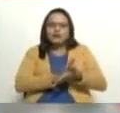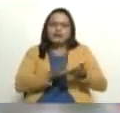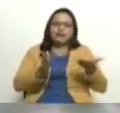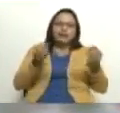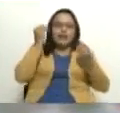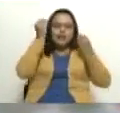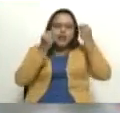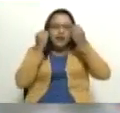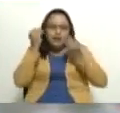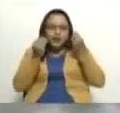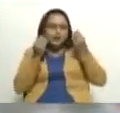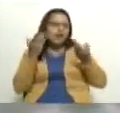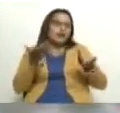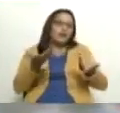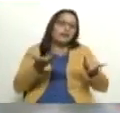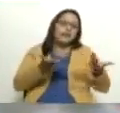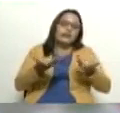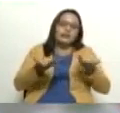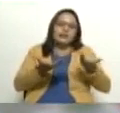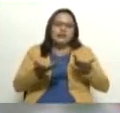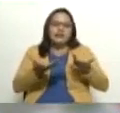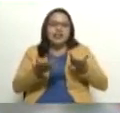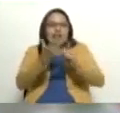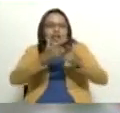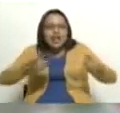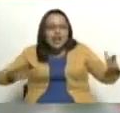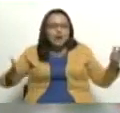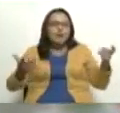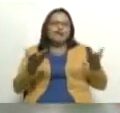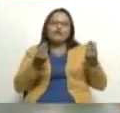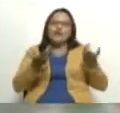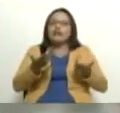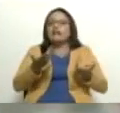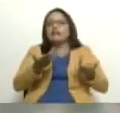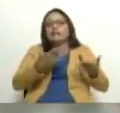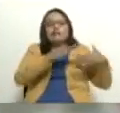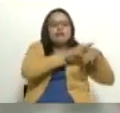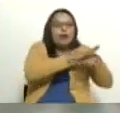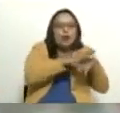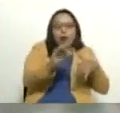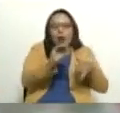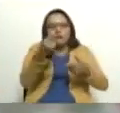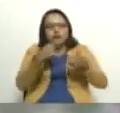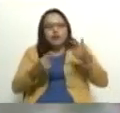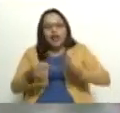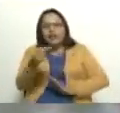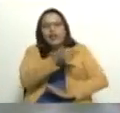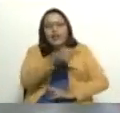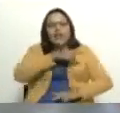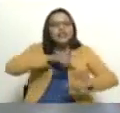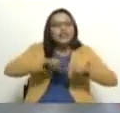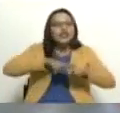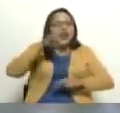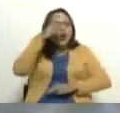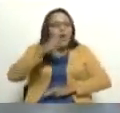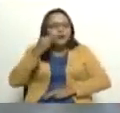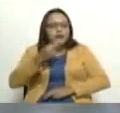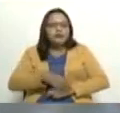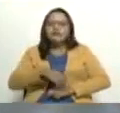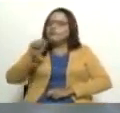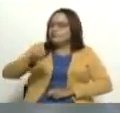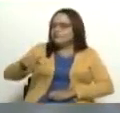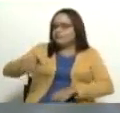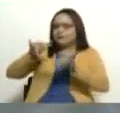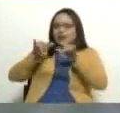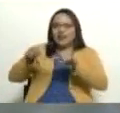posturas corrosivas, sí, prejuicios y cosas negativas a los niños, jóvenes, adolescentes. Sí,